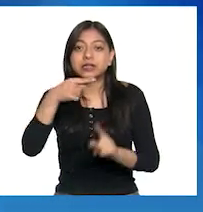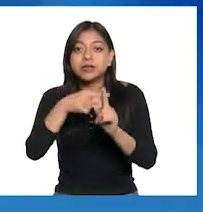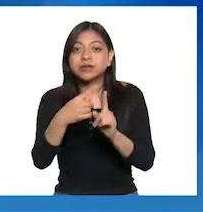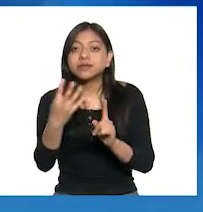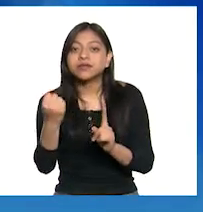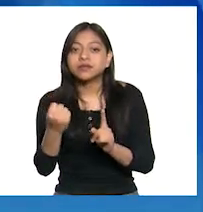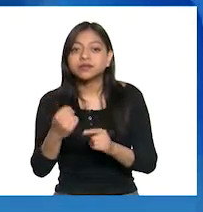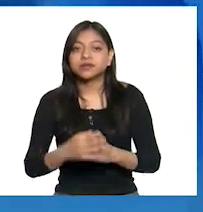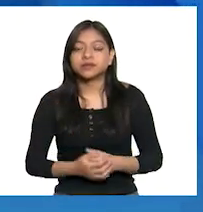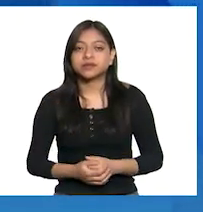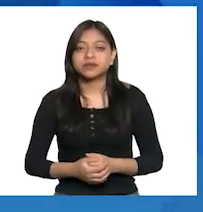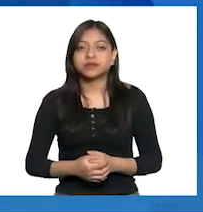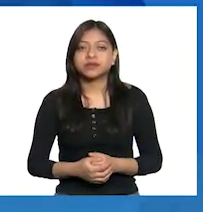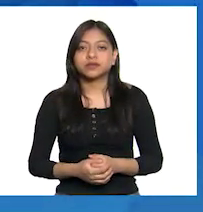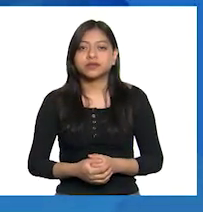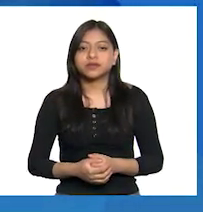18,